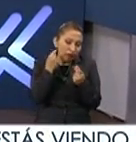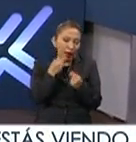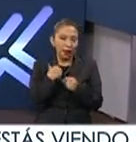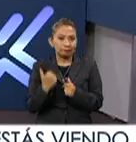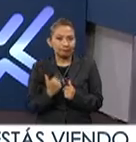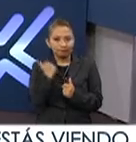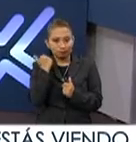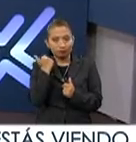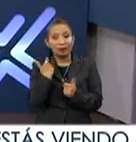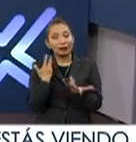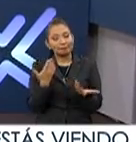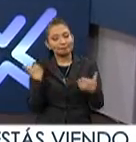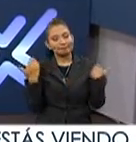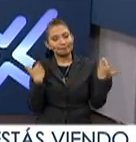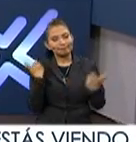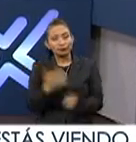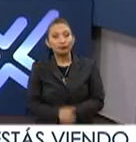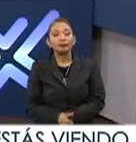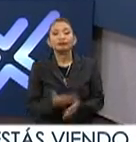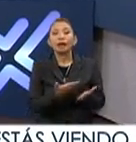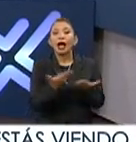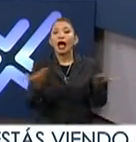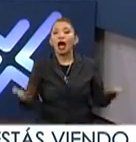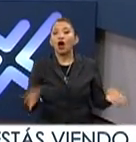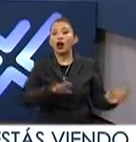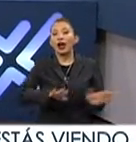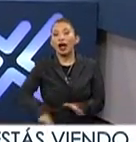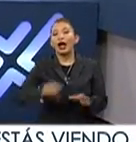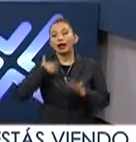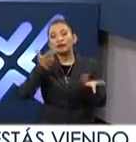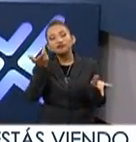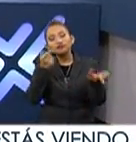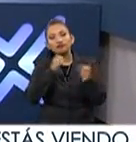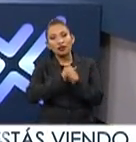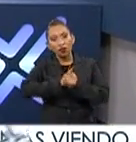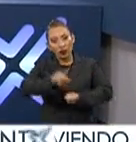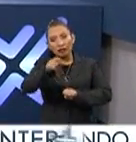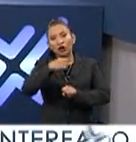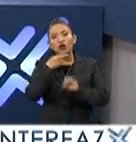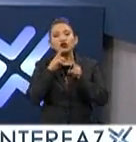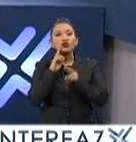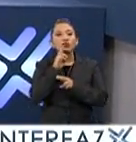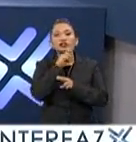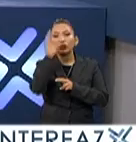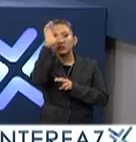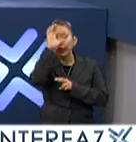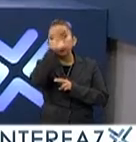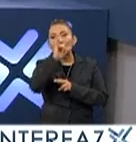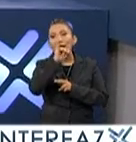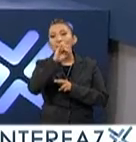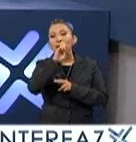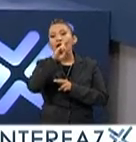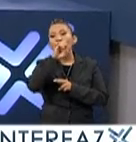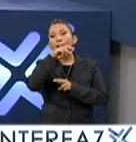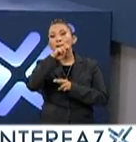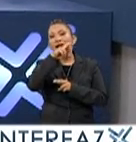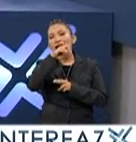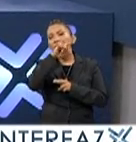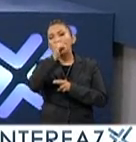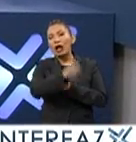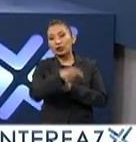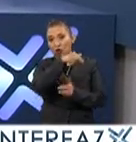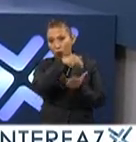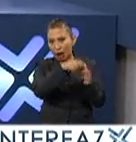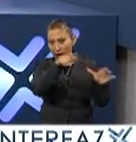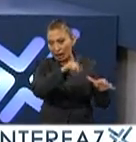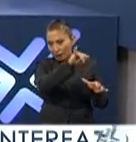las aprovechemos, las disfrutemos. Ahora vamos a la cápsula que nos comparte el noticiero científico cultural iberoamericano, otro